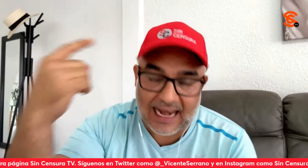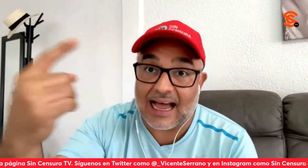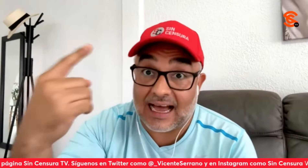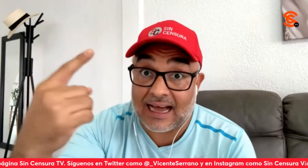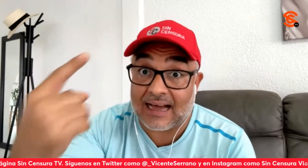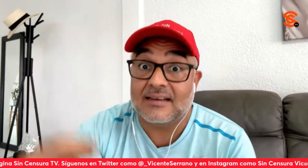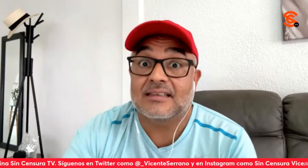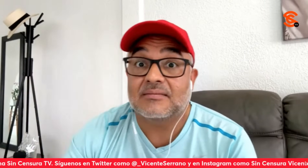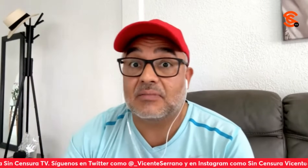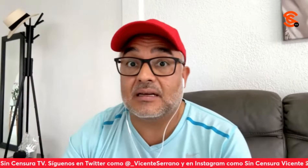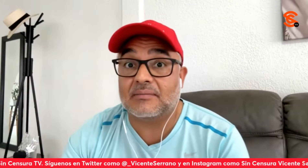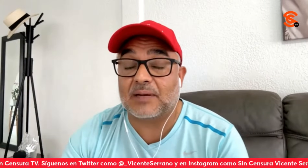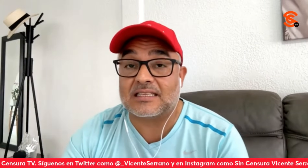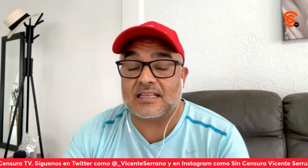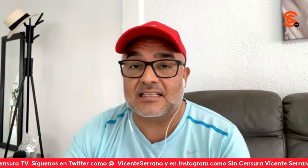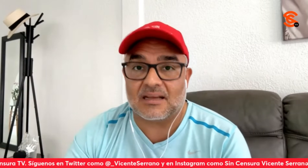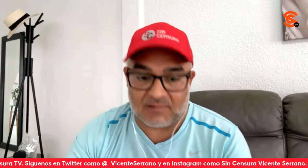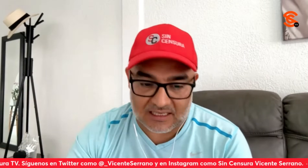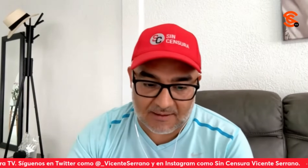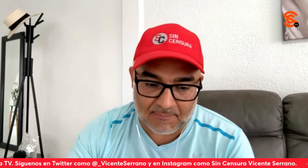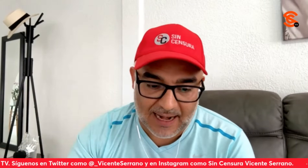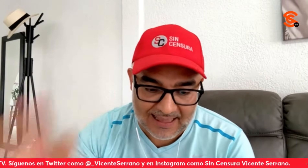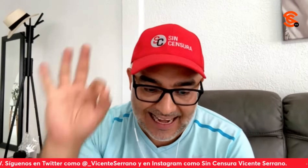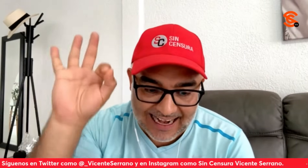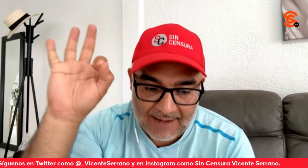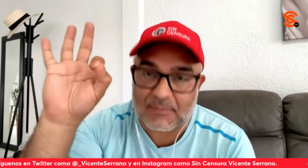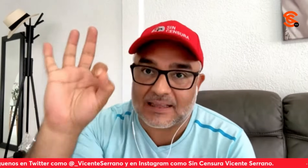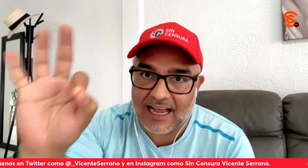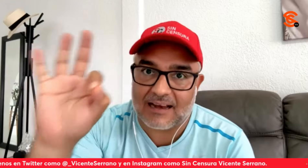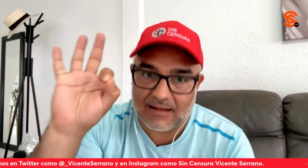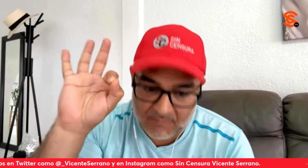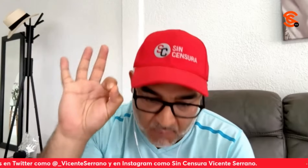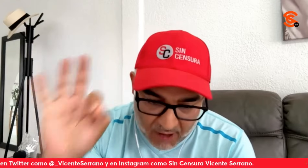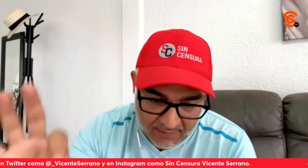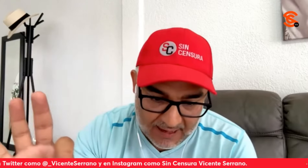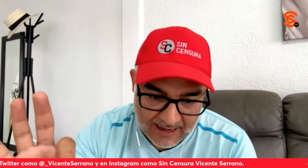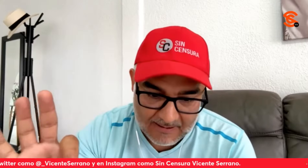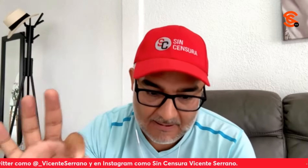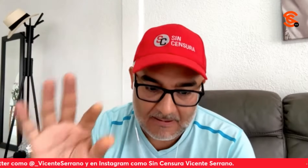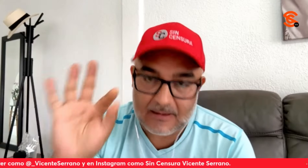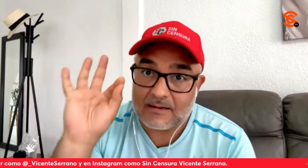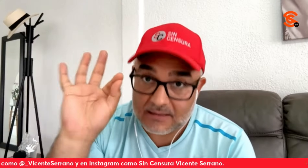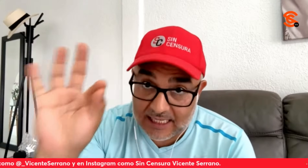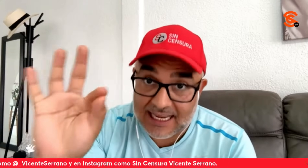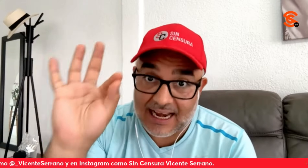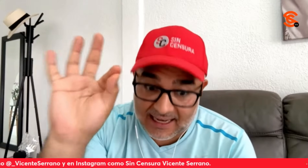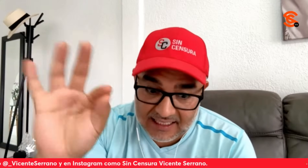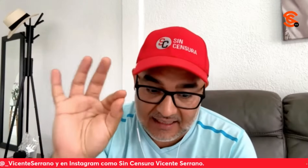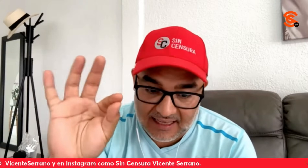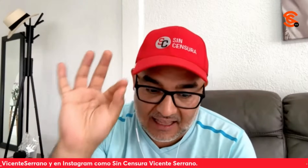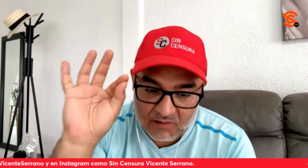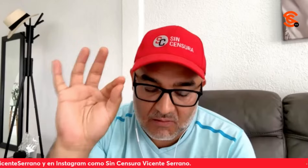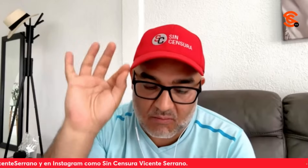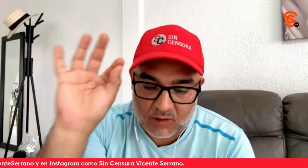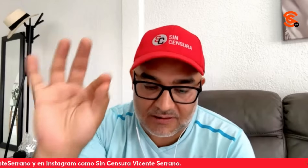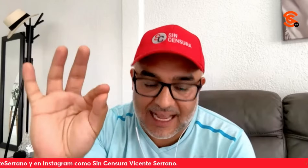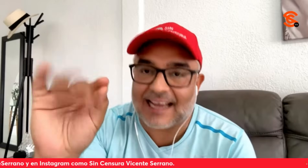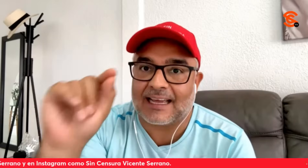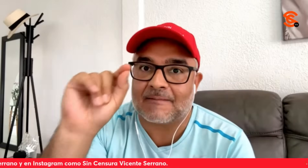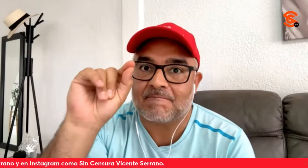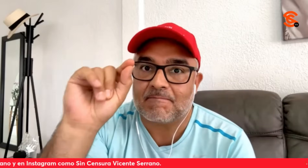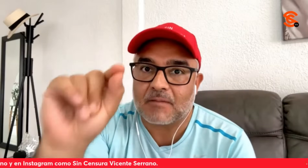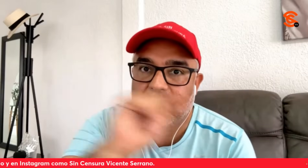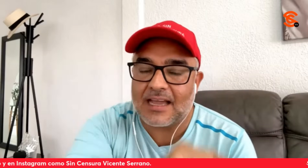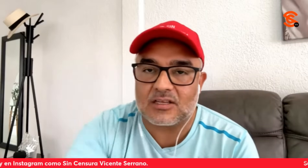a la presidencia municipal de la capital Puebla. Señala que se trata de un